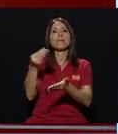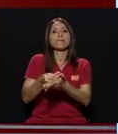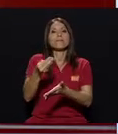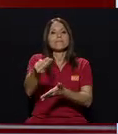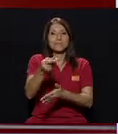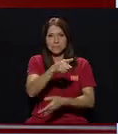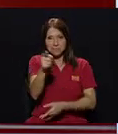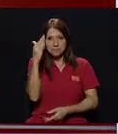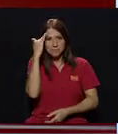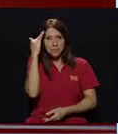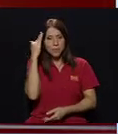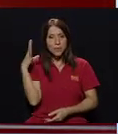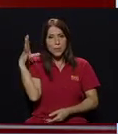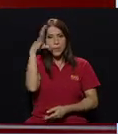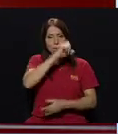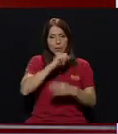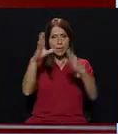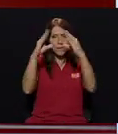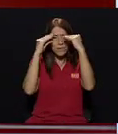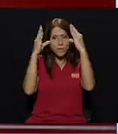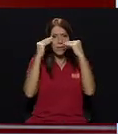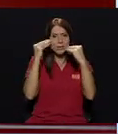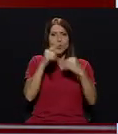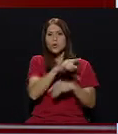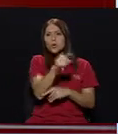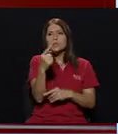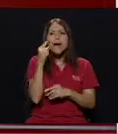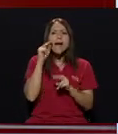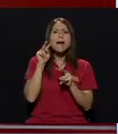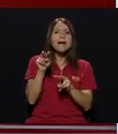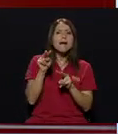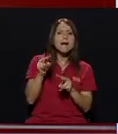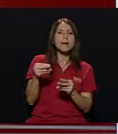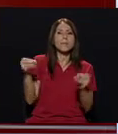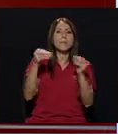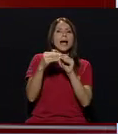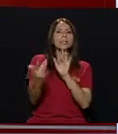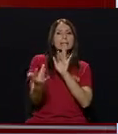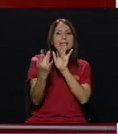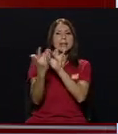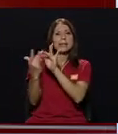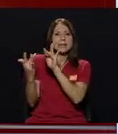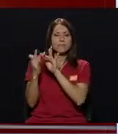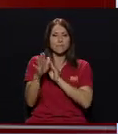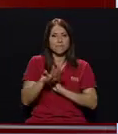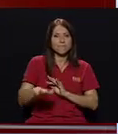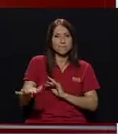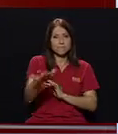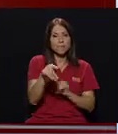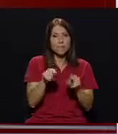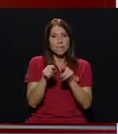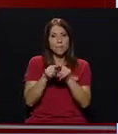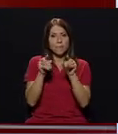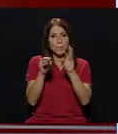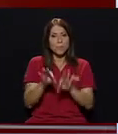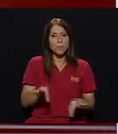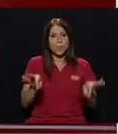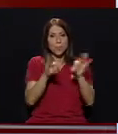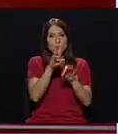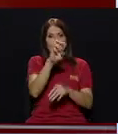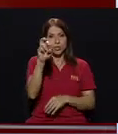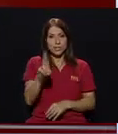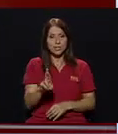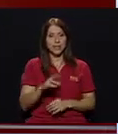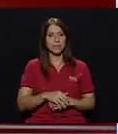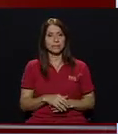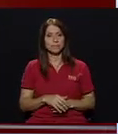digamos, de que existen esos productos, conozca al apicultor, ¿verdad? Y tenga esa relación más cercana a este sector apícola que es tan importante